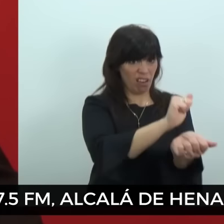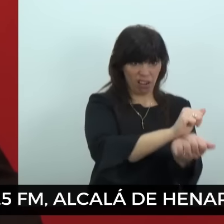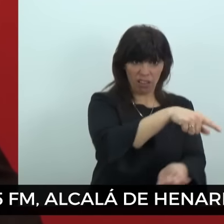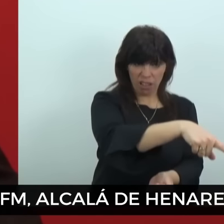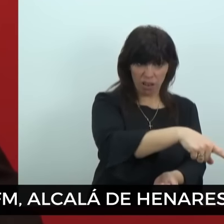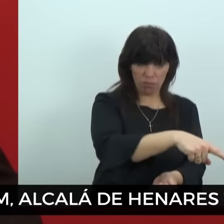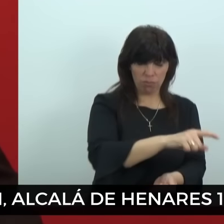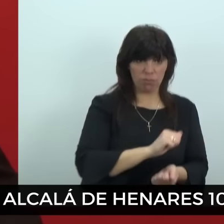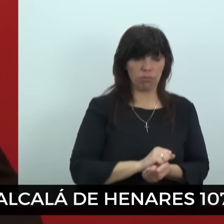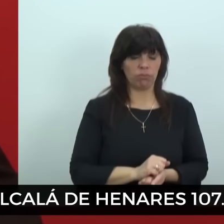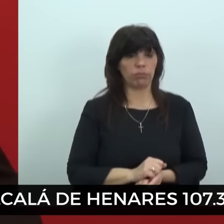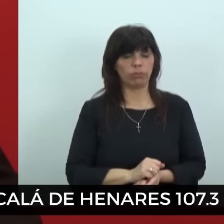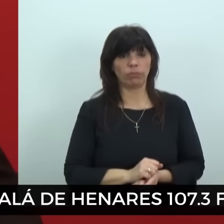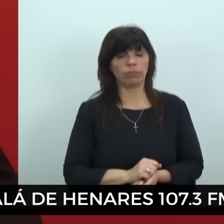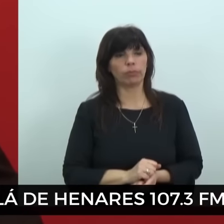Si él